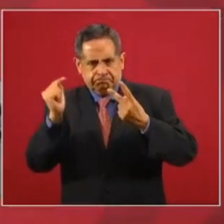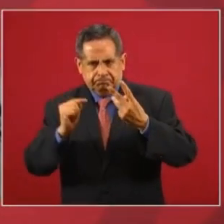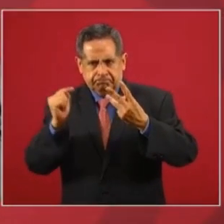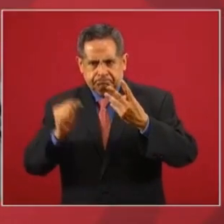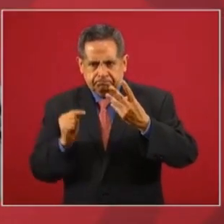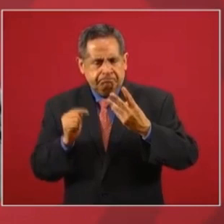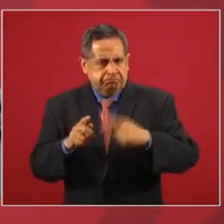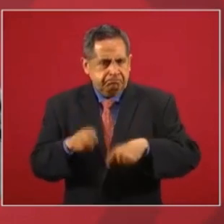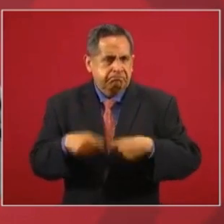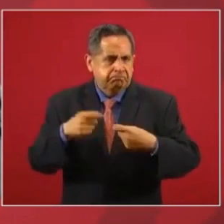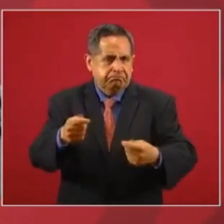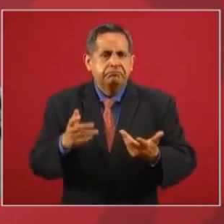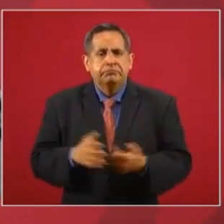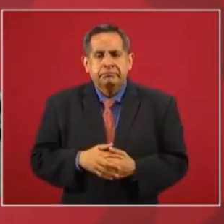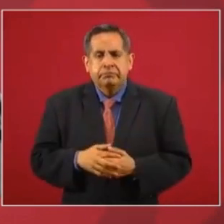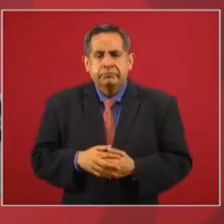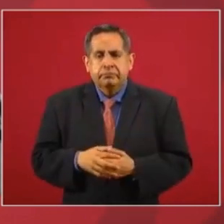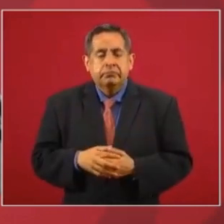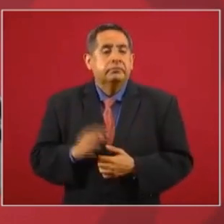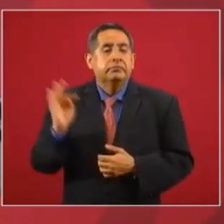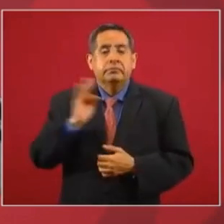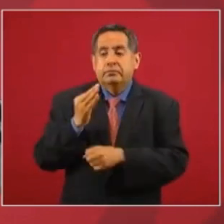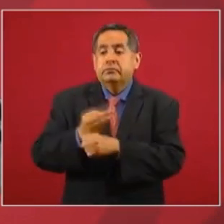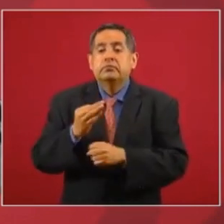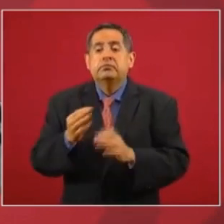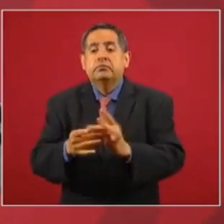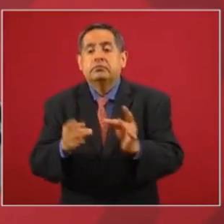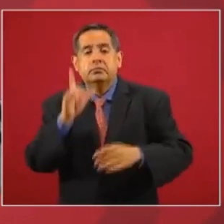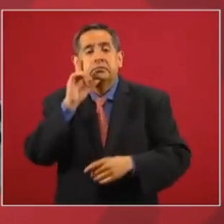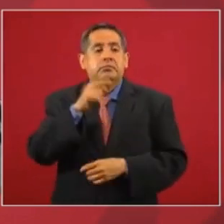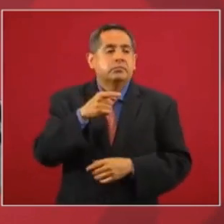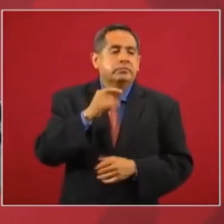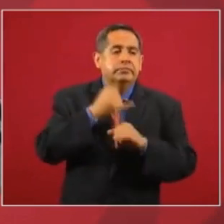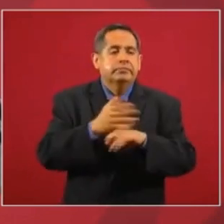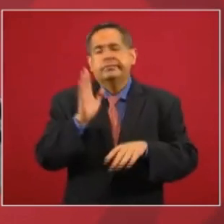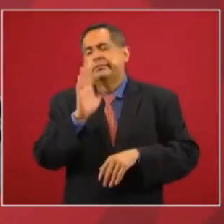porque si no ya mañana nadie va a ver el